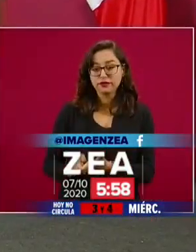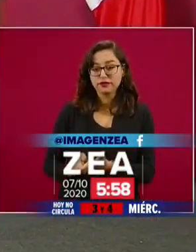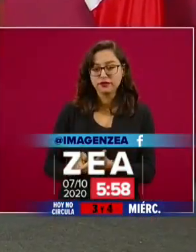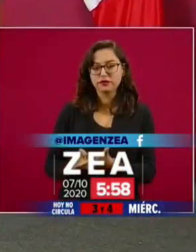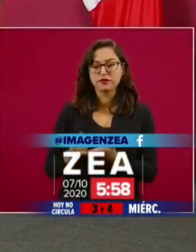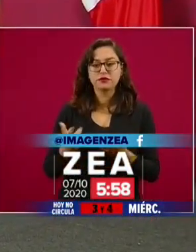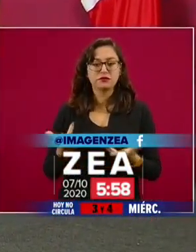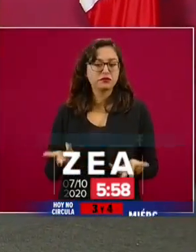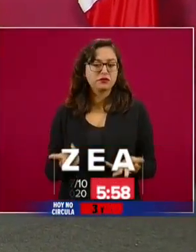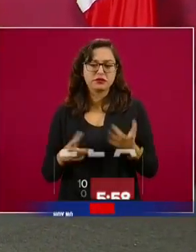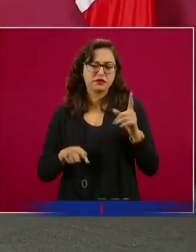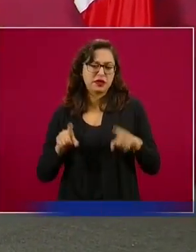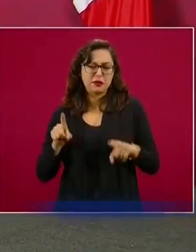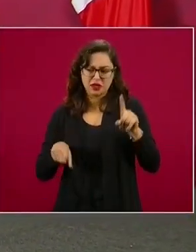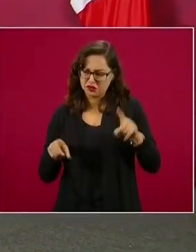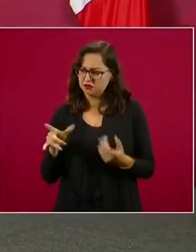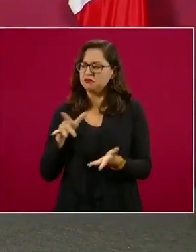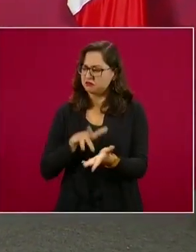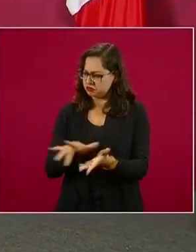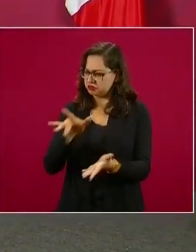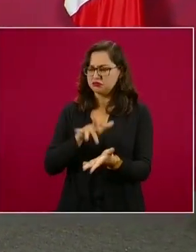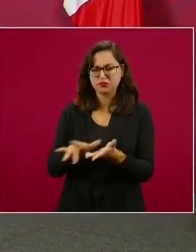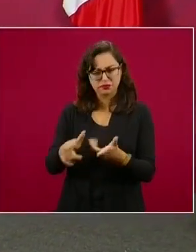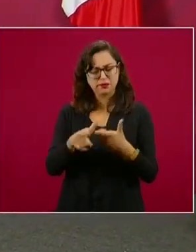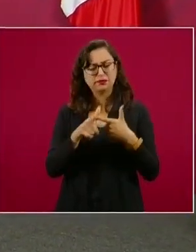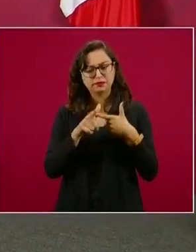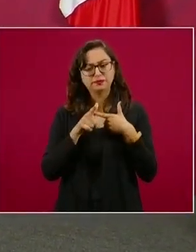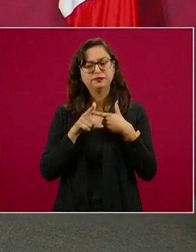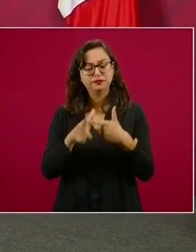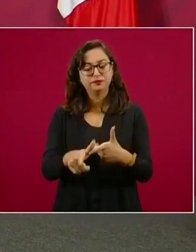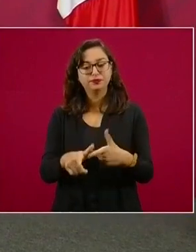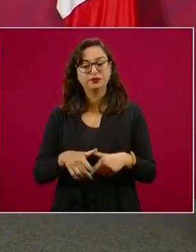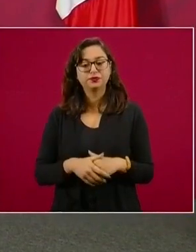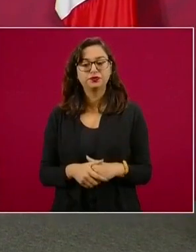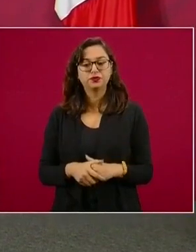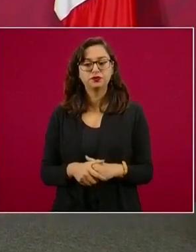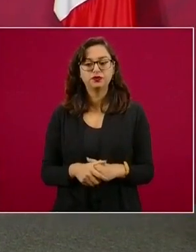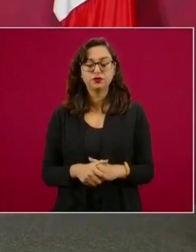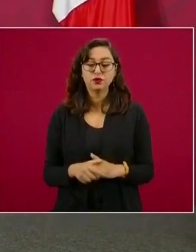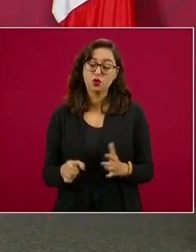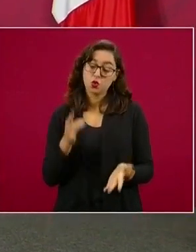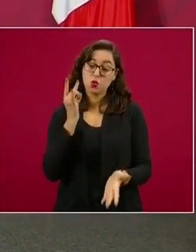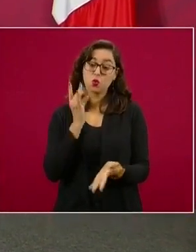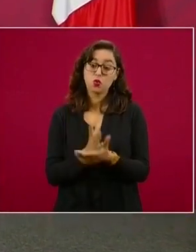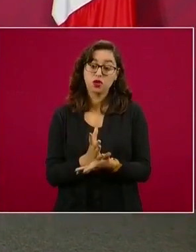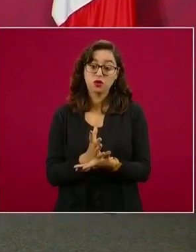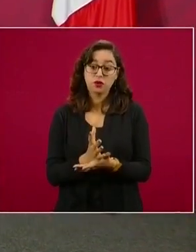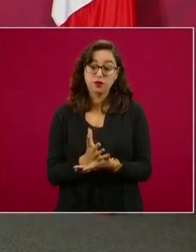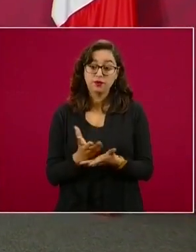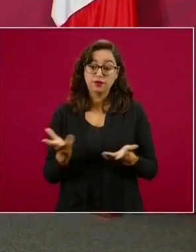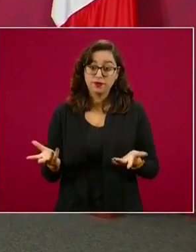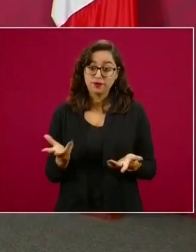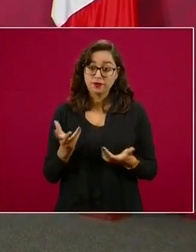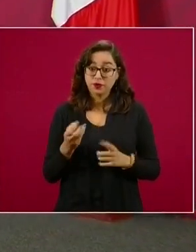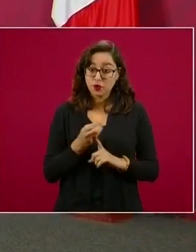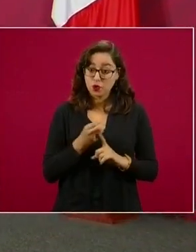según de lo que se trate entonces lo único que se va a hacer es una revisión